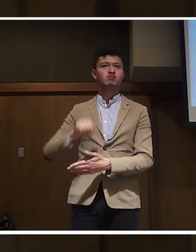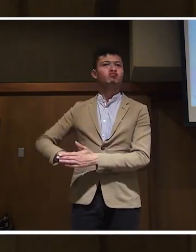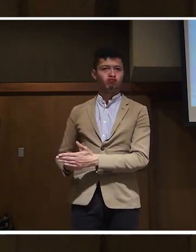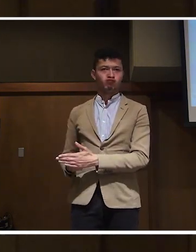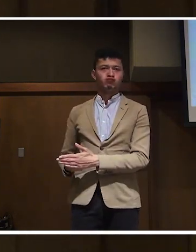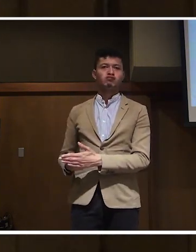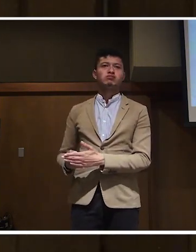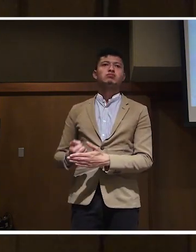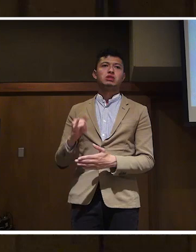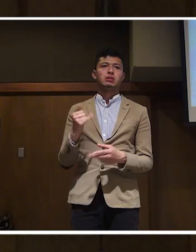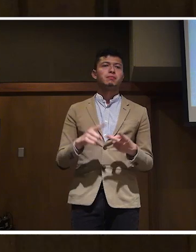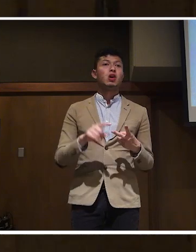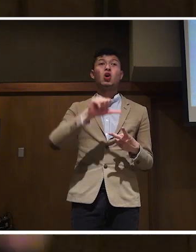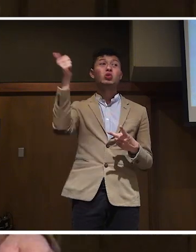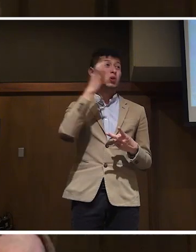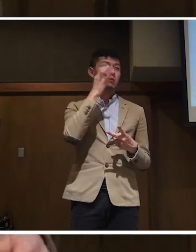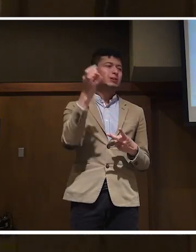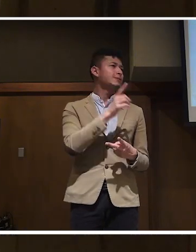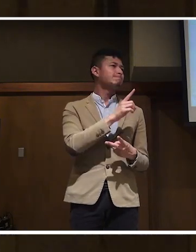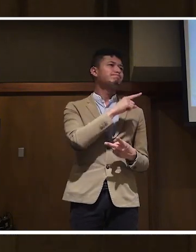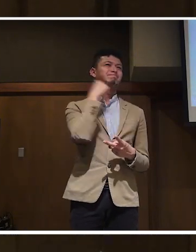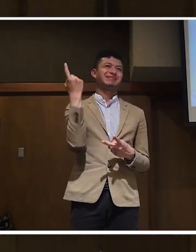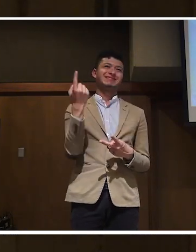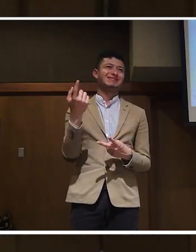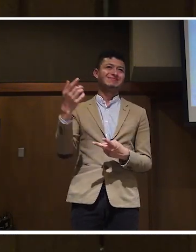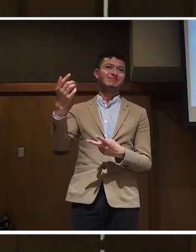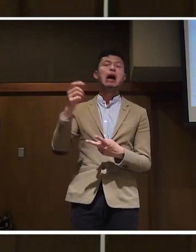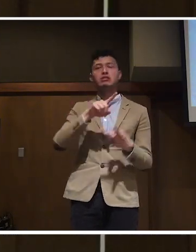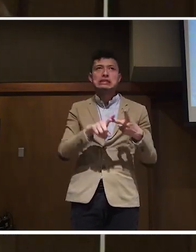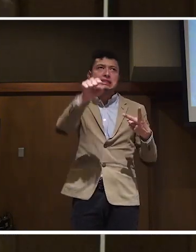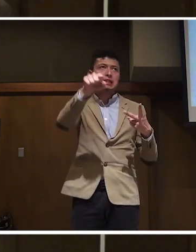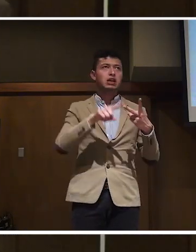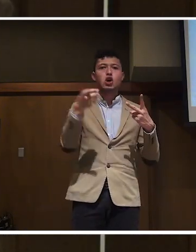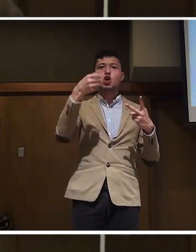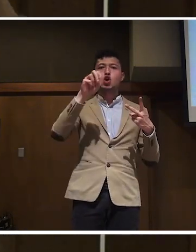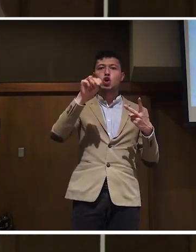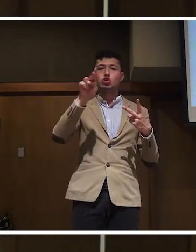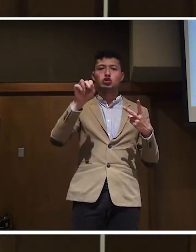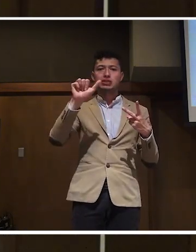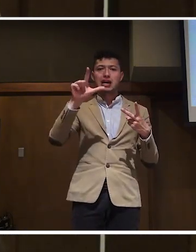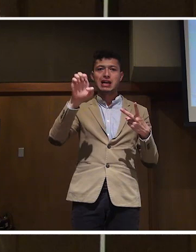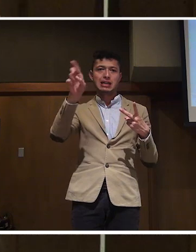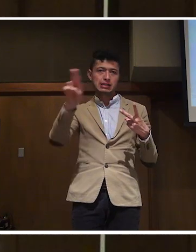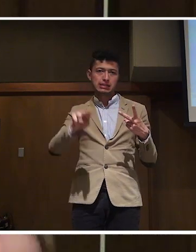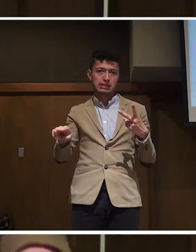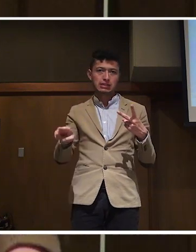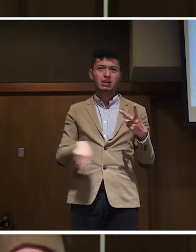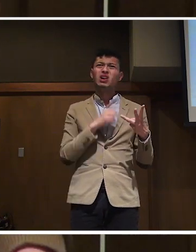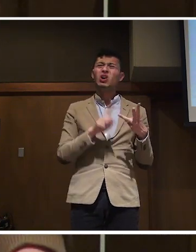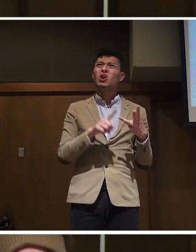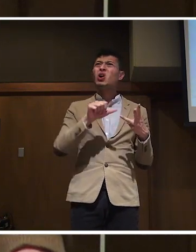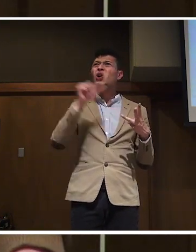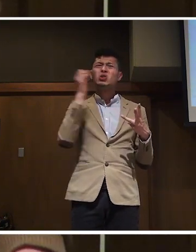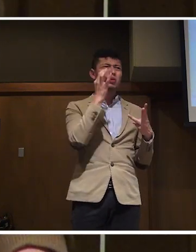pero no terminó la de... Terminó también la de González, pero no terminó la